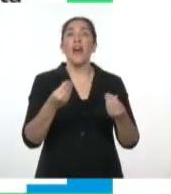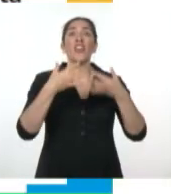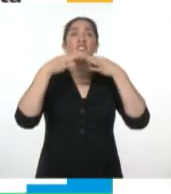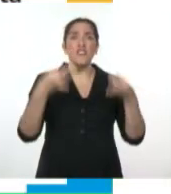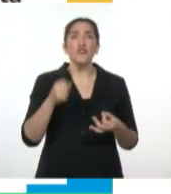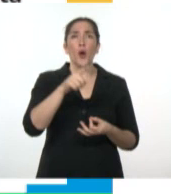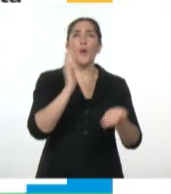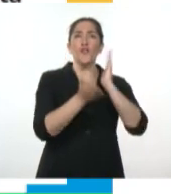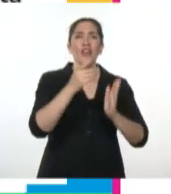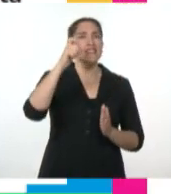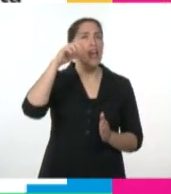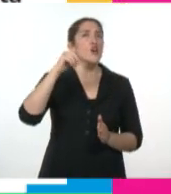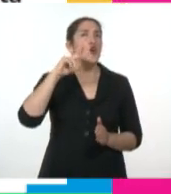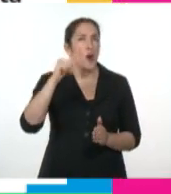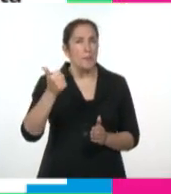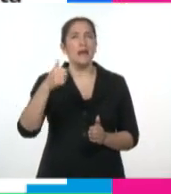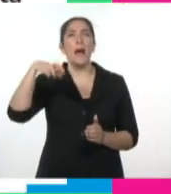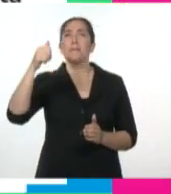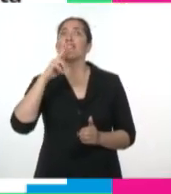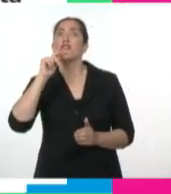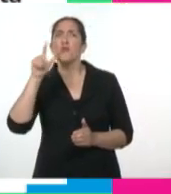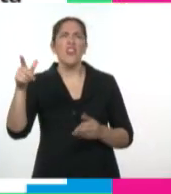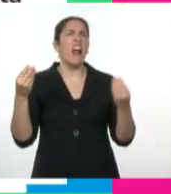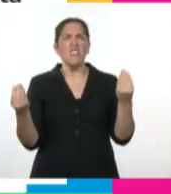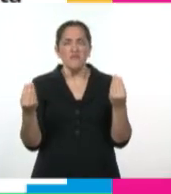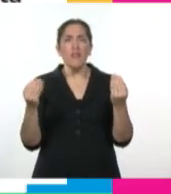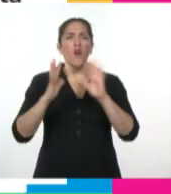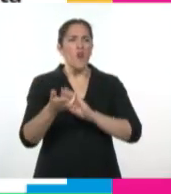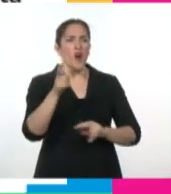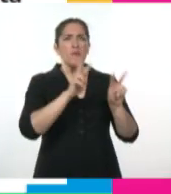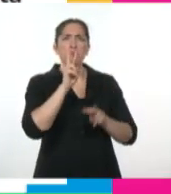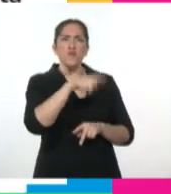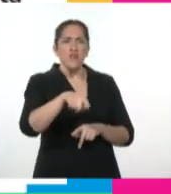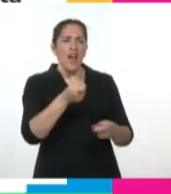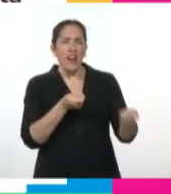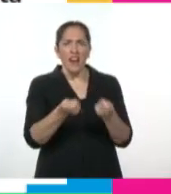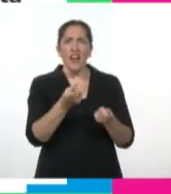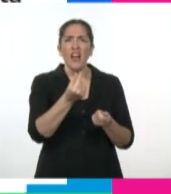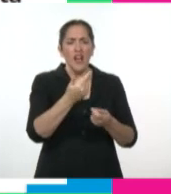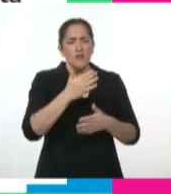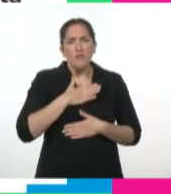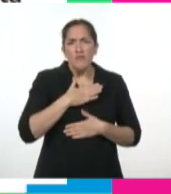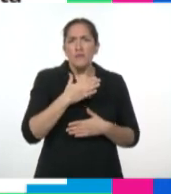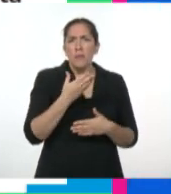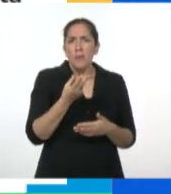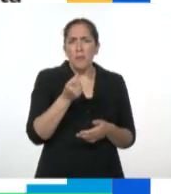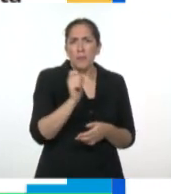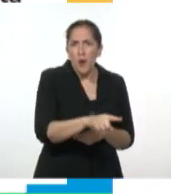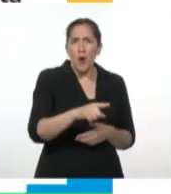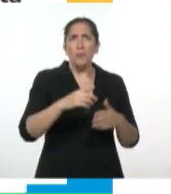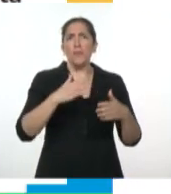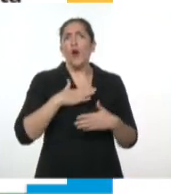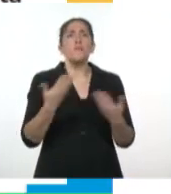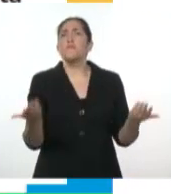violencia económica y patrimonial como la que se dirige a ocasionar un menoscabo en los recursos económicos o patrimoniales de la mujer a través de